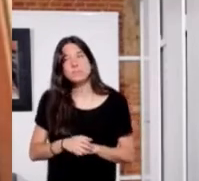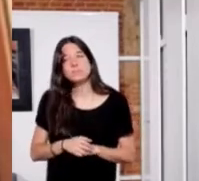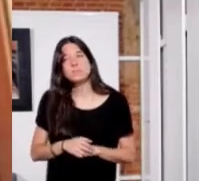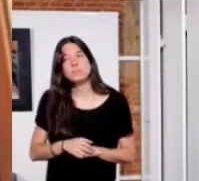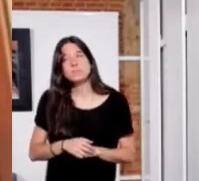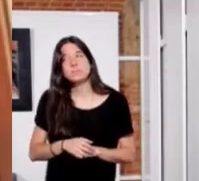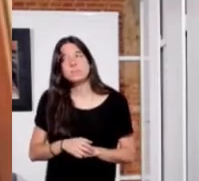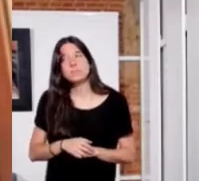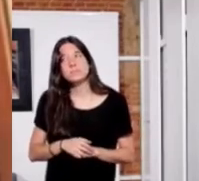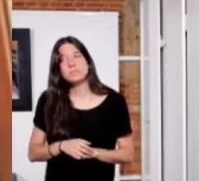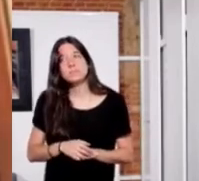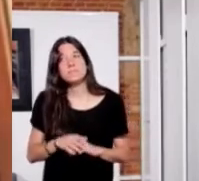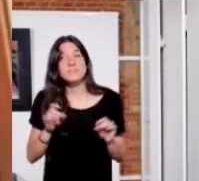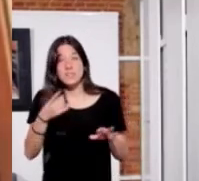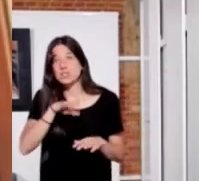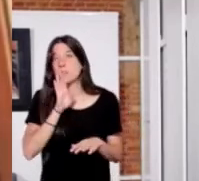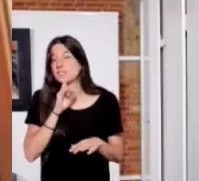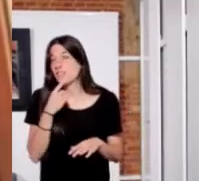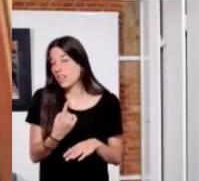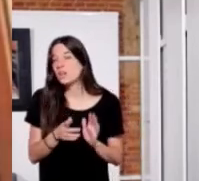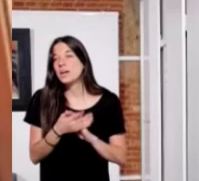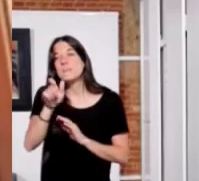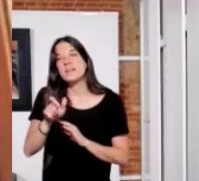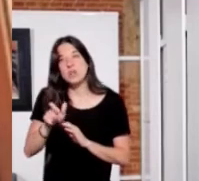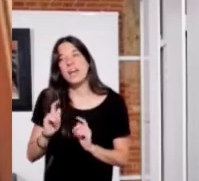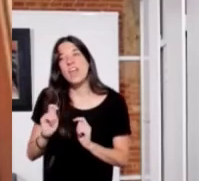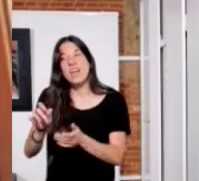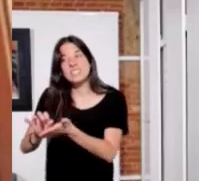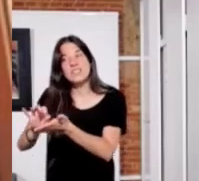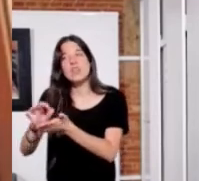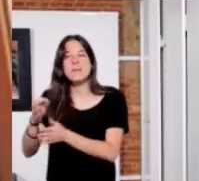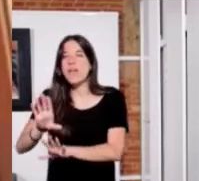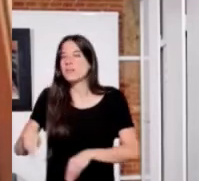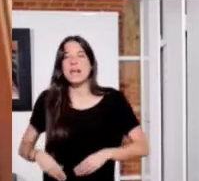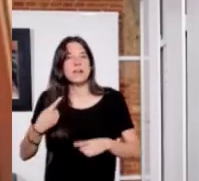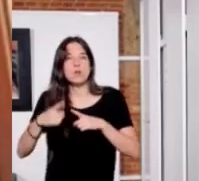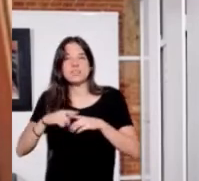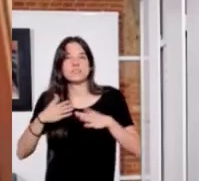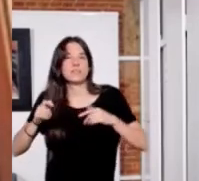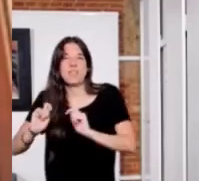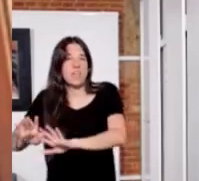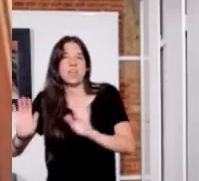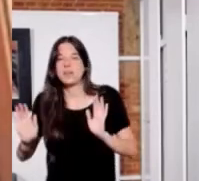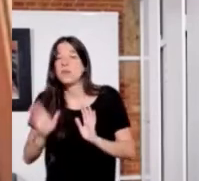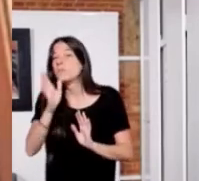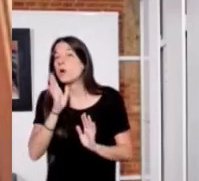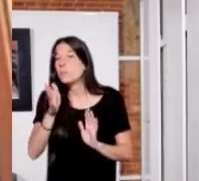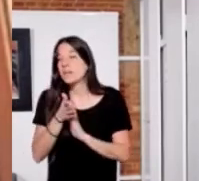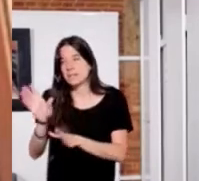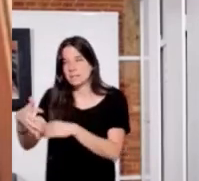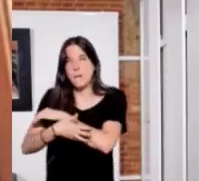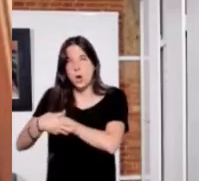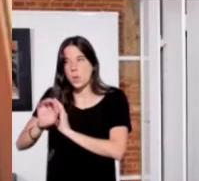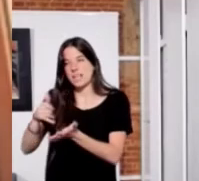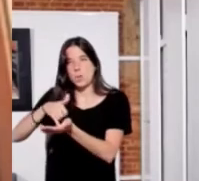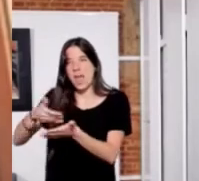Estoy diciendo que el destinatario del servicio se va a adaptar a lo que le den, entre otras cosas porque forma parte de la pobreza y de la